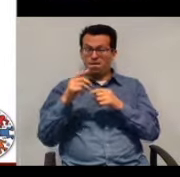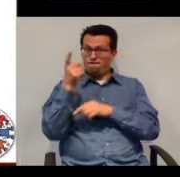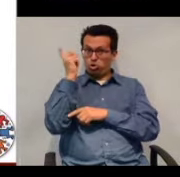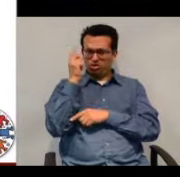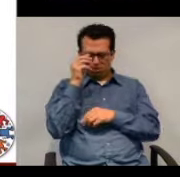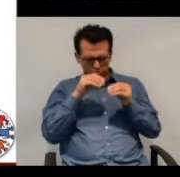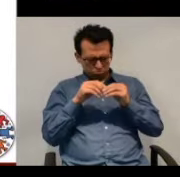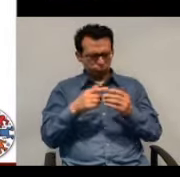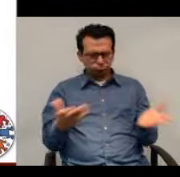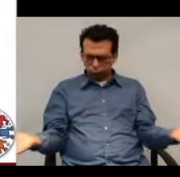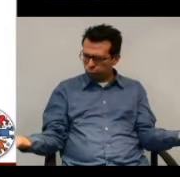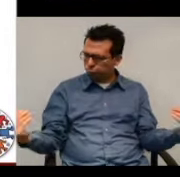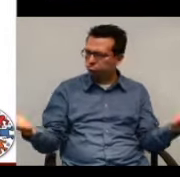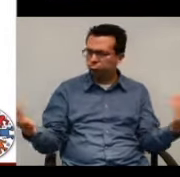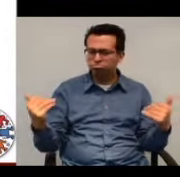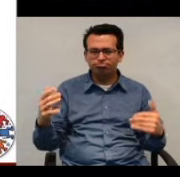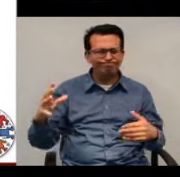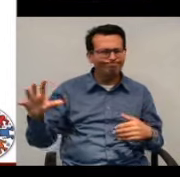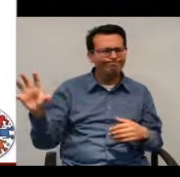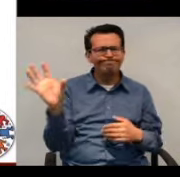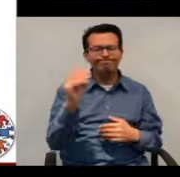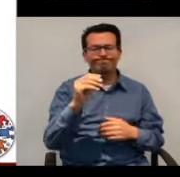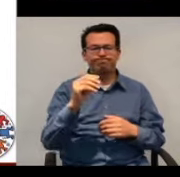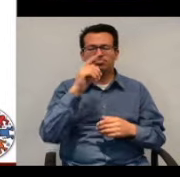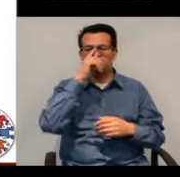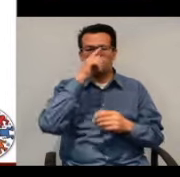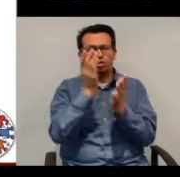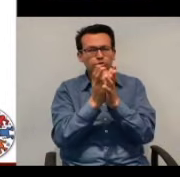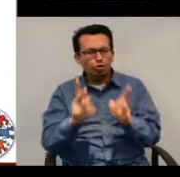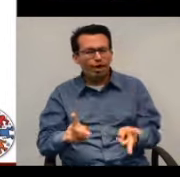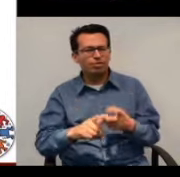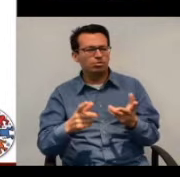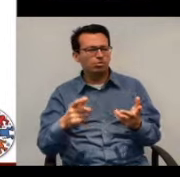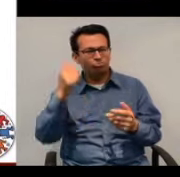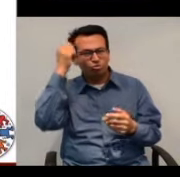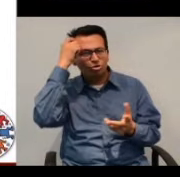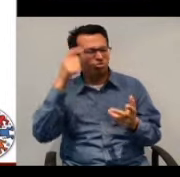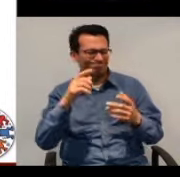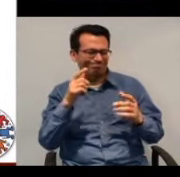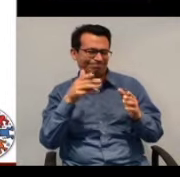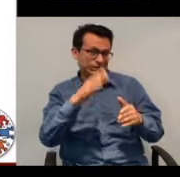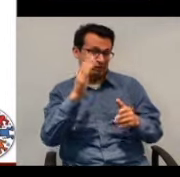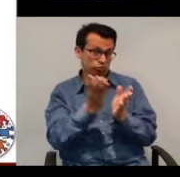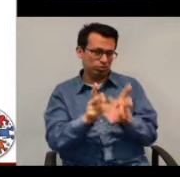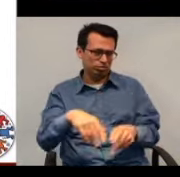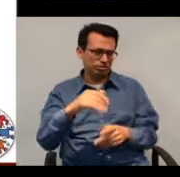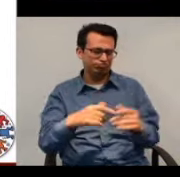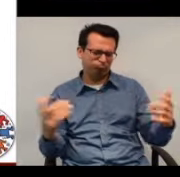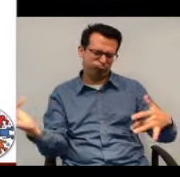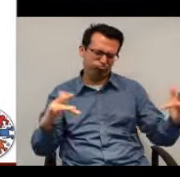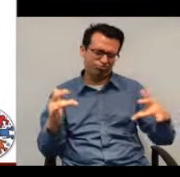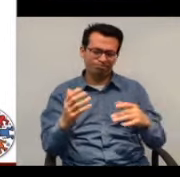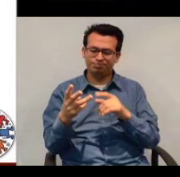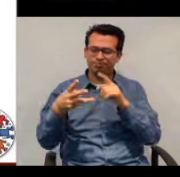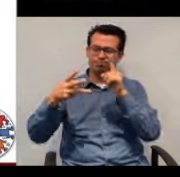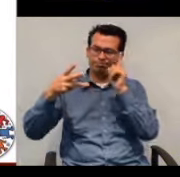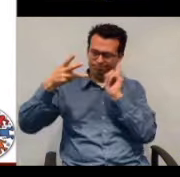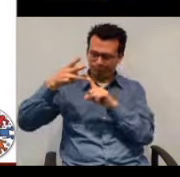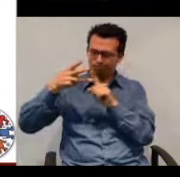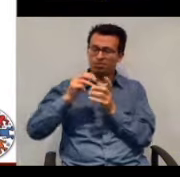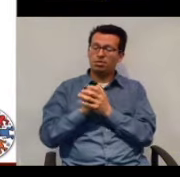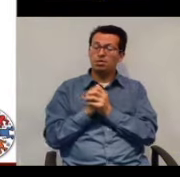en especial de sus estudiantes. Y finalmente, una política que proponga acciones de acompañamiento académico